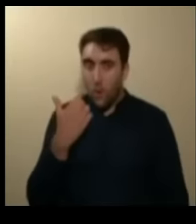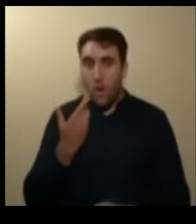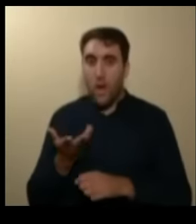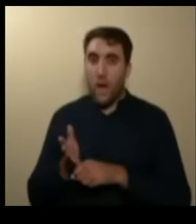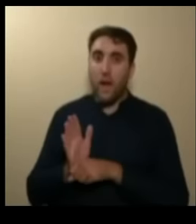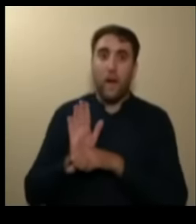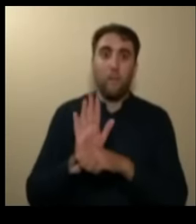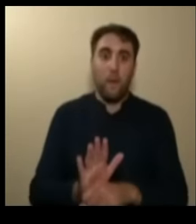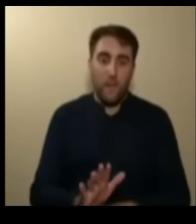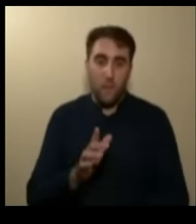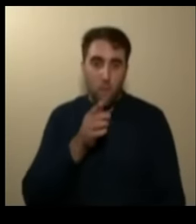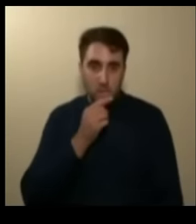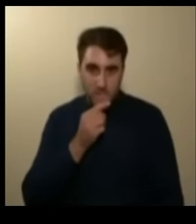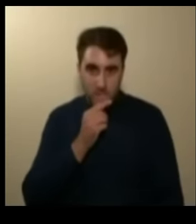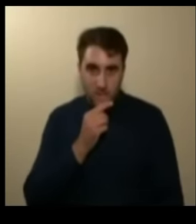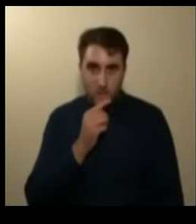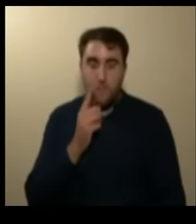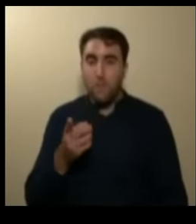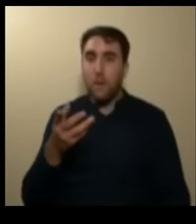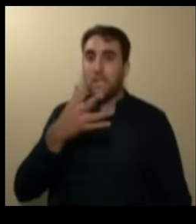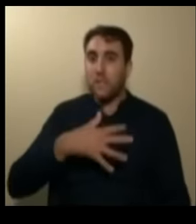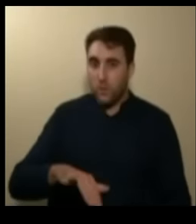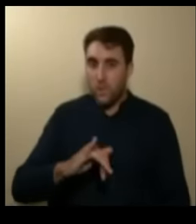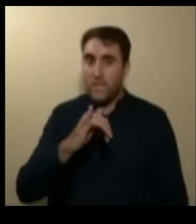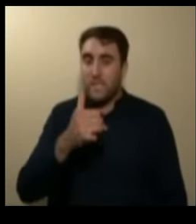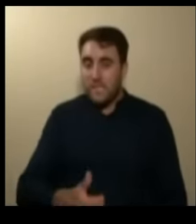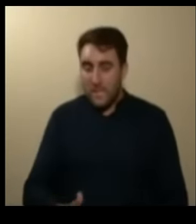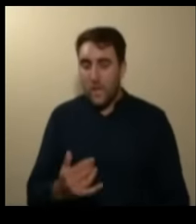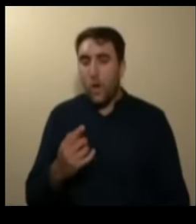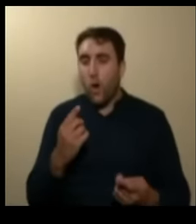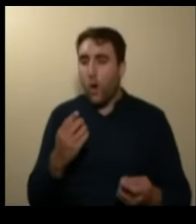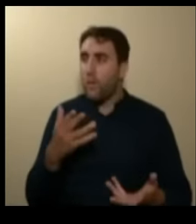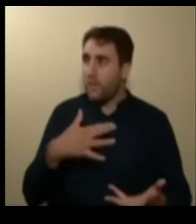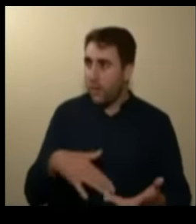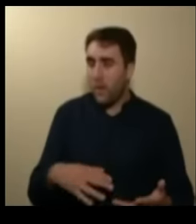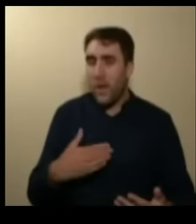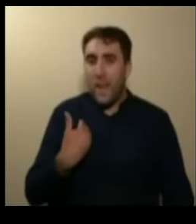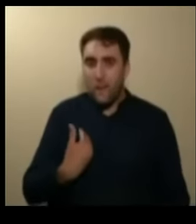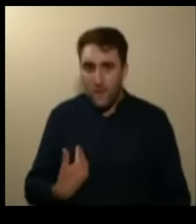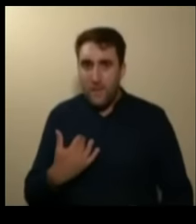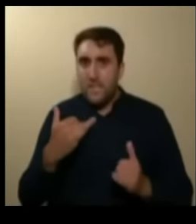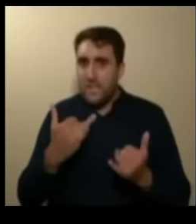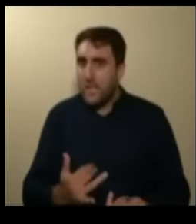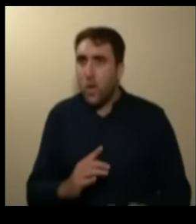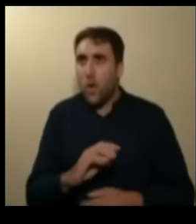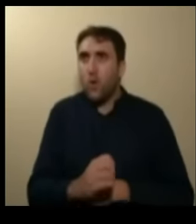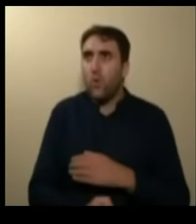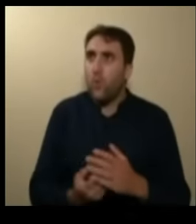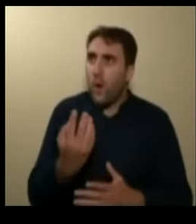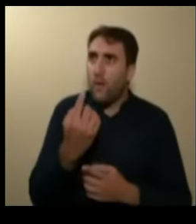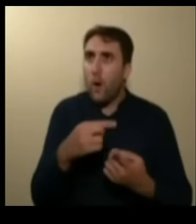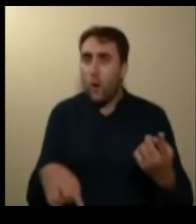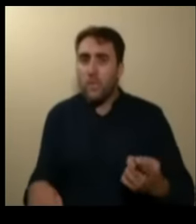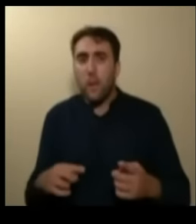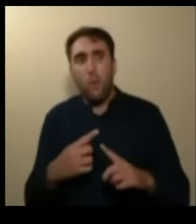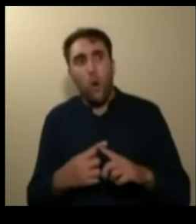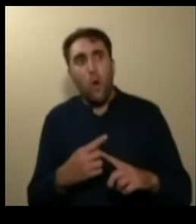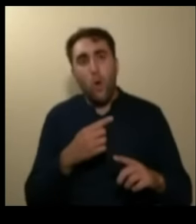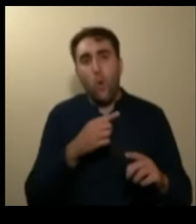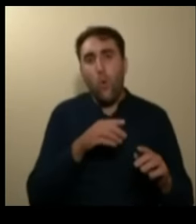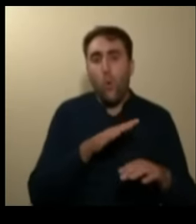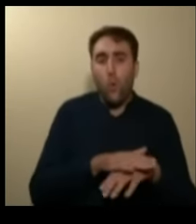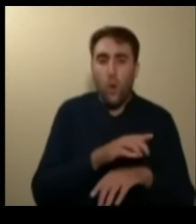de la policía. Situaciones que todos lamentamos han sucedido siempre. No son novedosas ni son causales de la LUC. Muy por